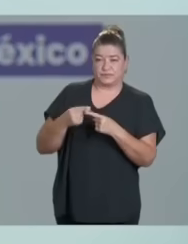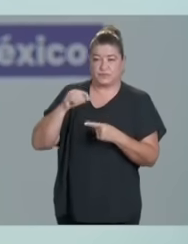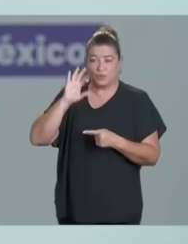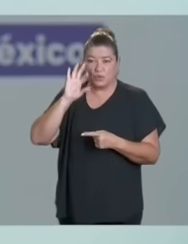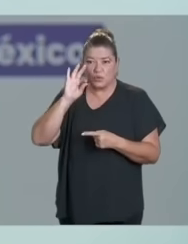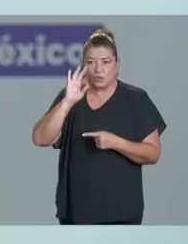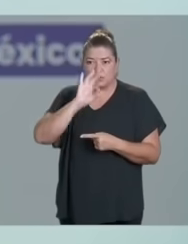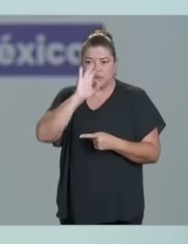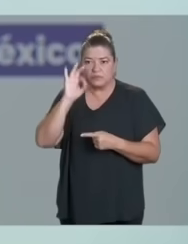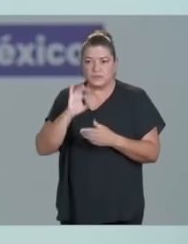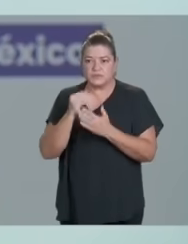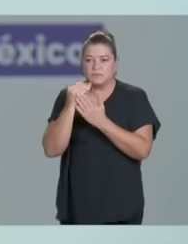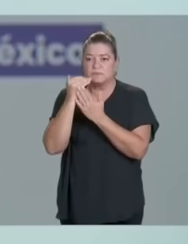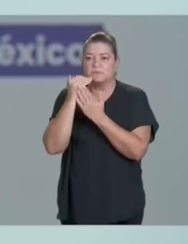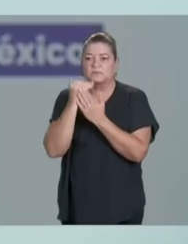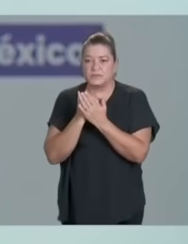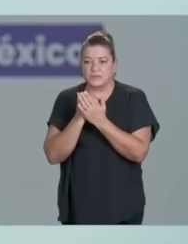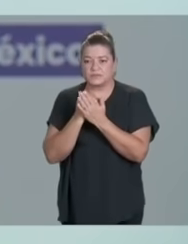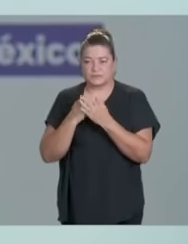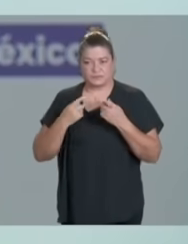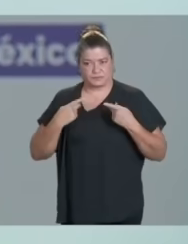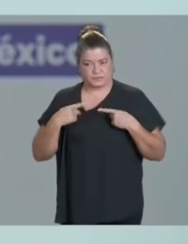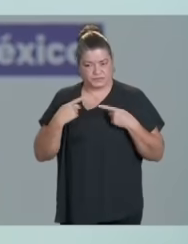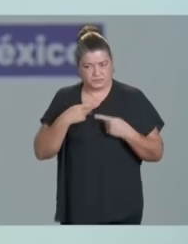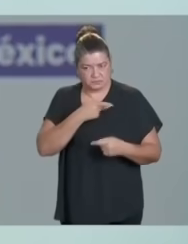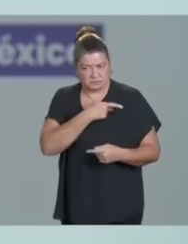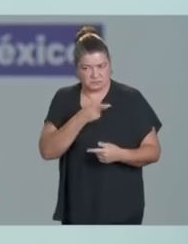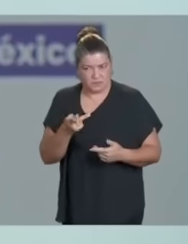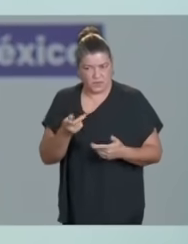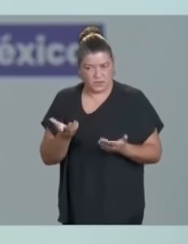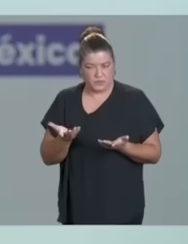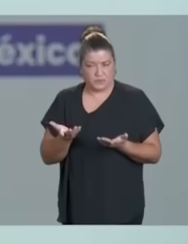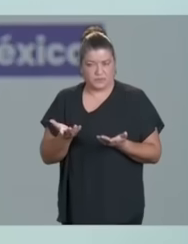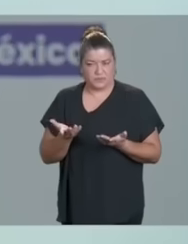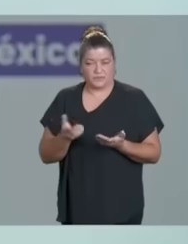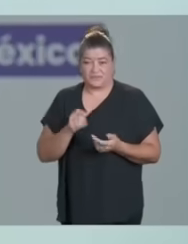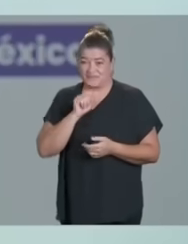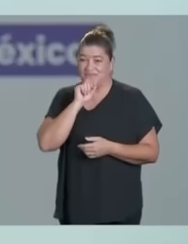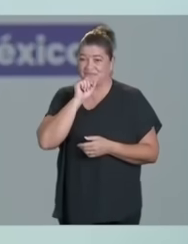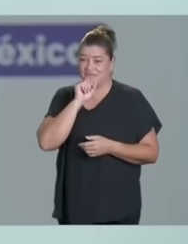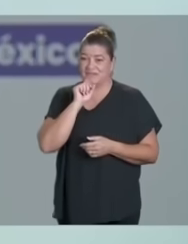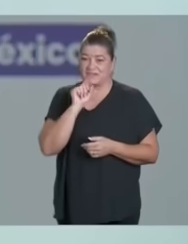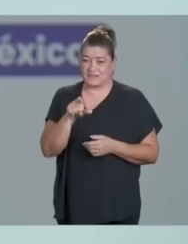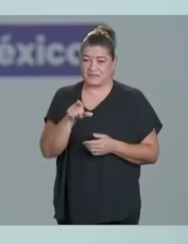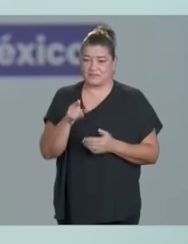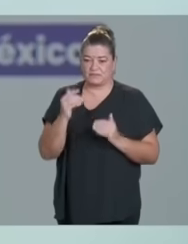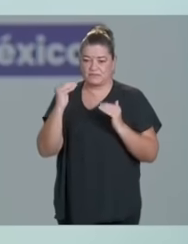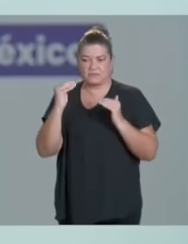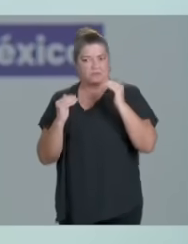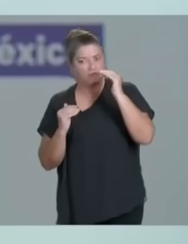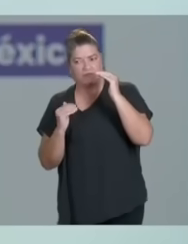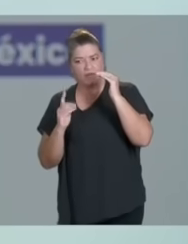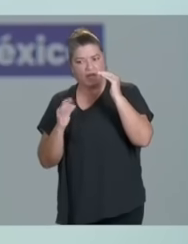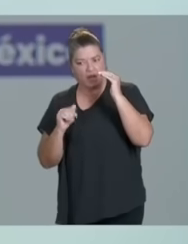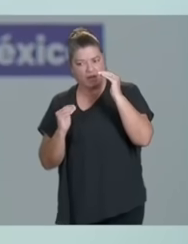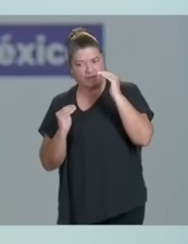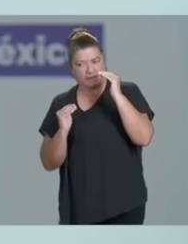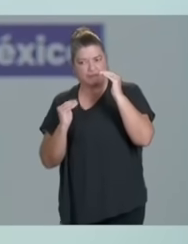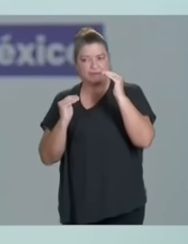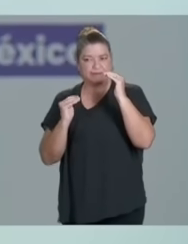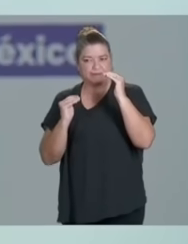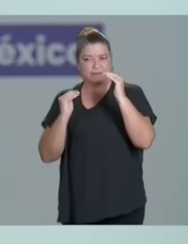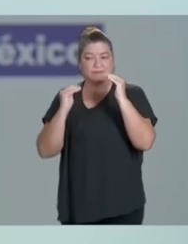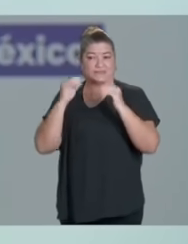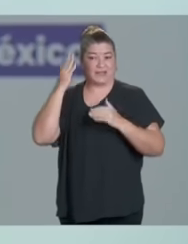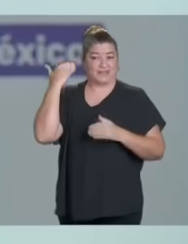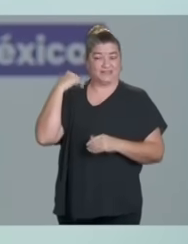de población pobre. Y al mismo tiempo disminuyó la desigualdad. Fíjense, en la época de Calderón, la